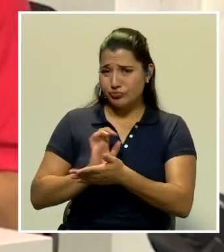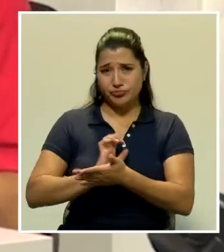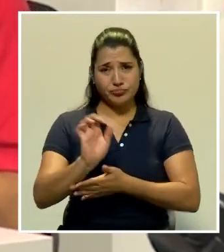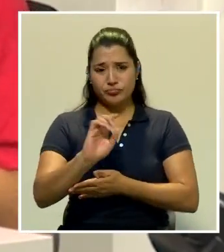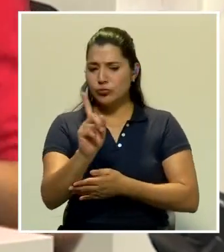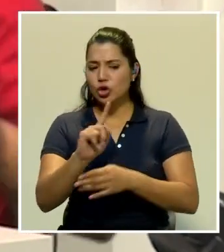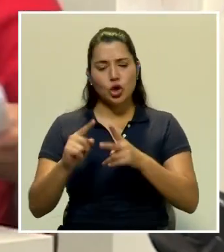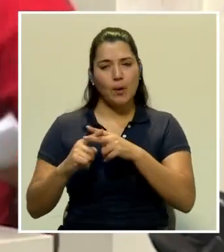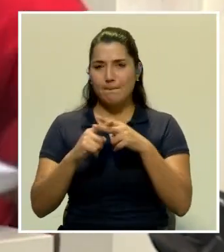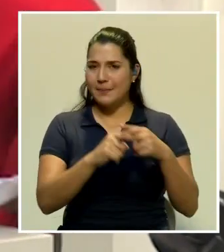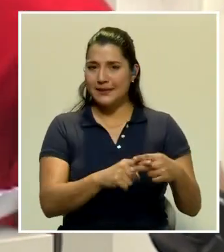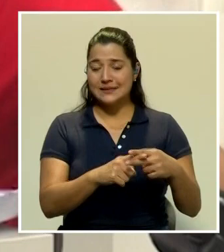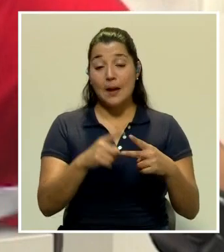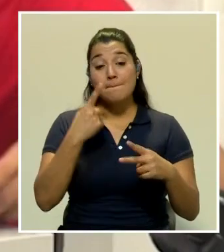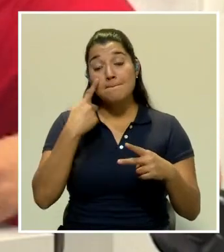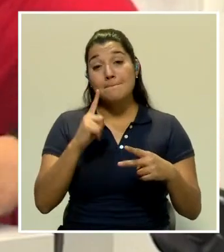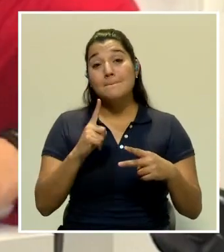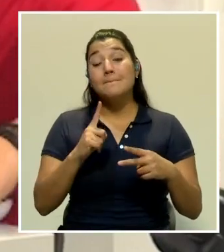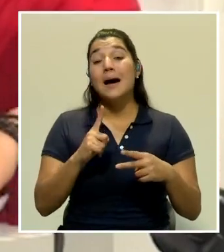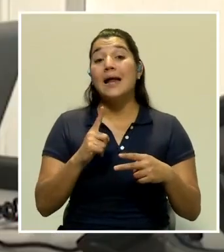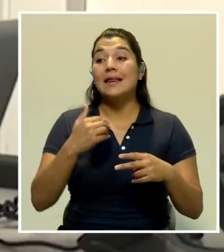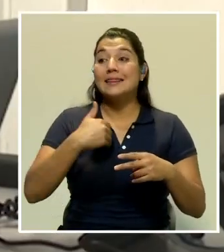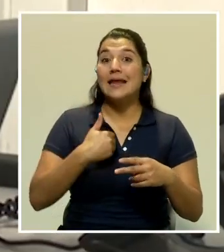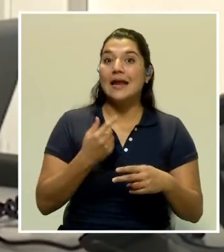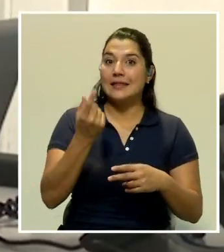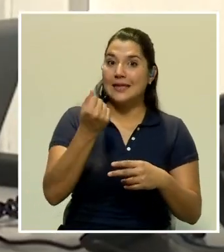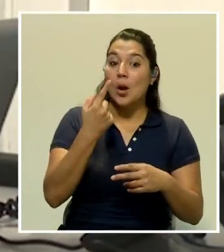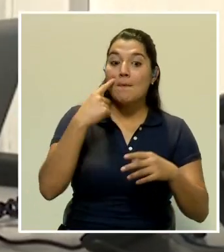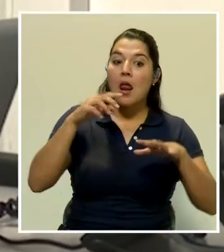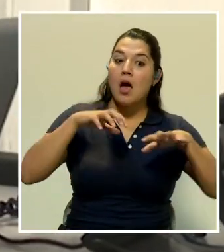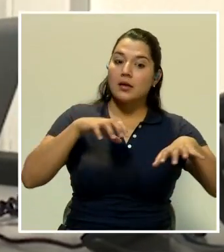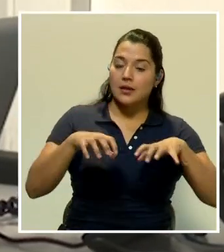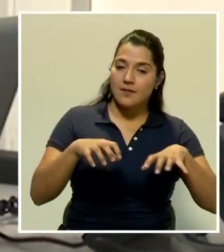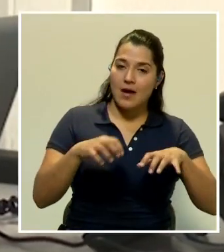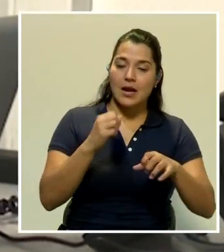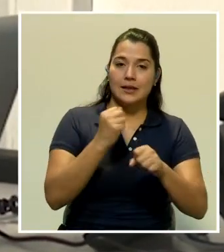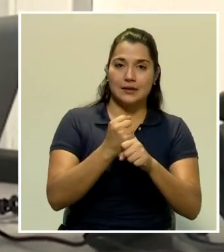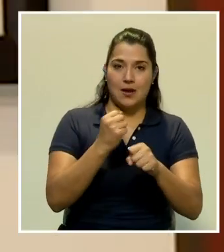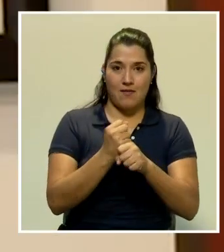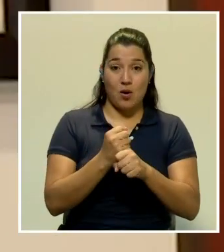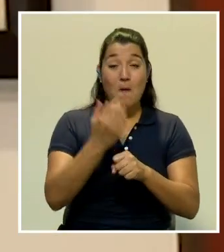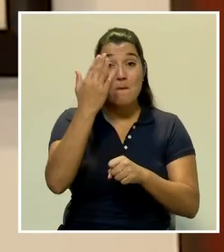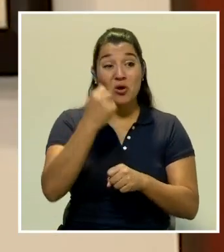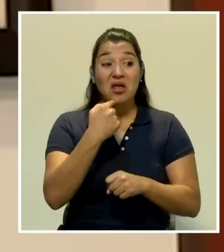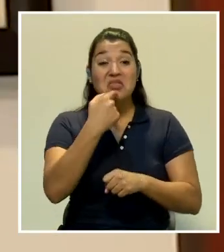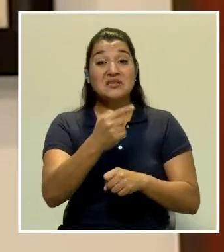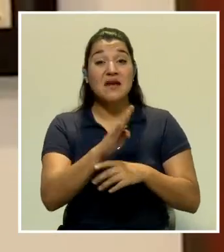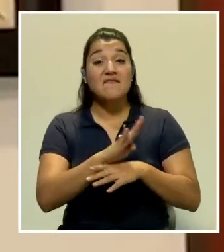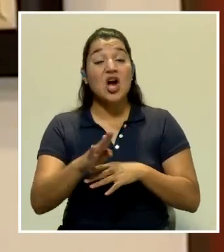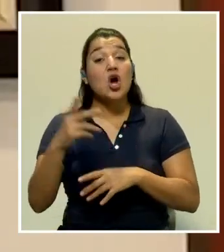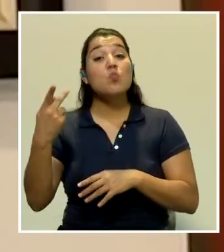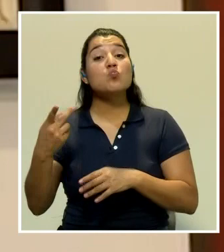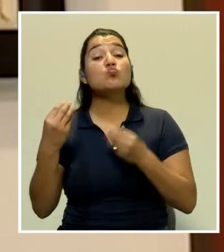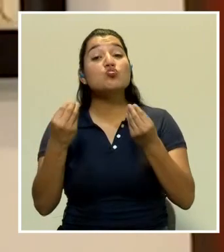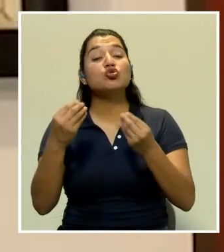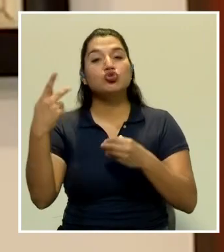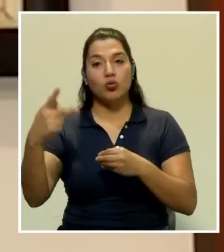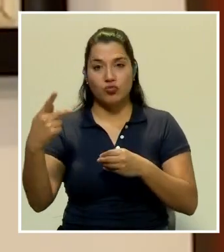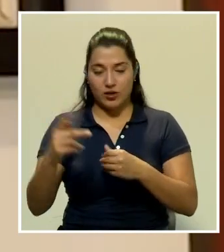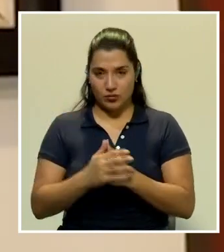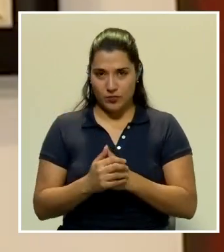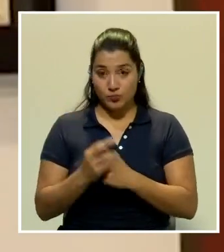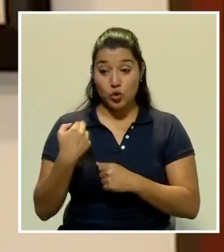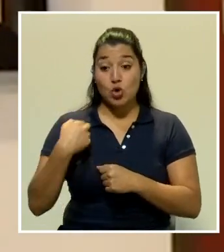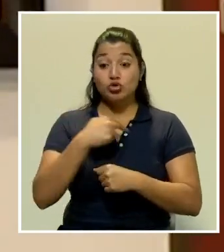rechazan sus créditos para capital de trabajo por ser un negocio de alto riesgo. Los afiliados de la